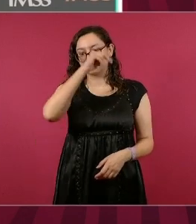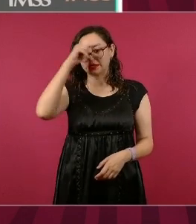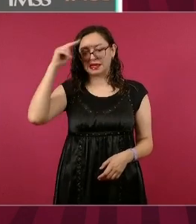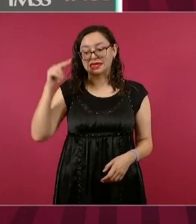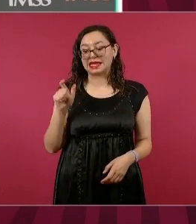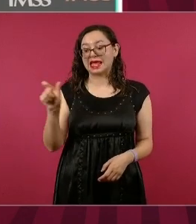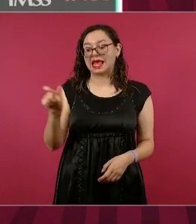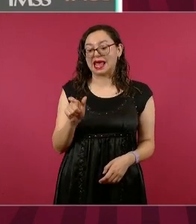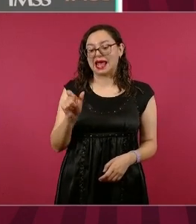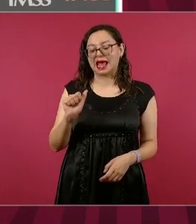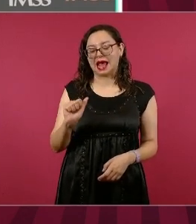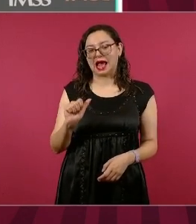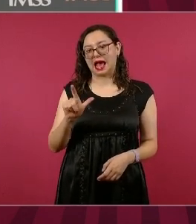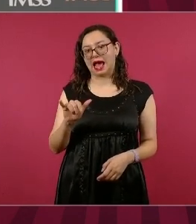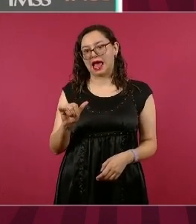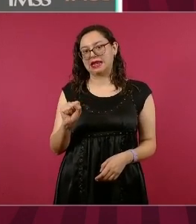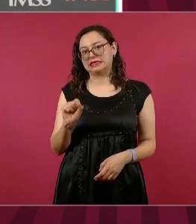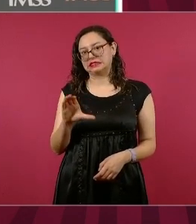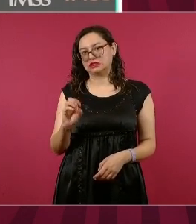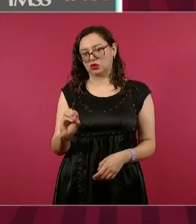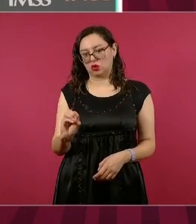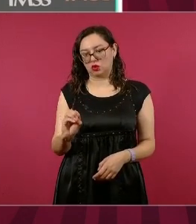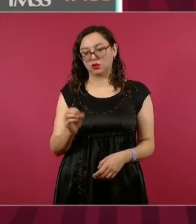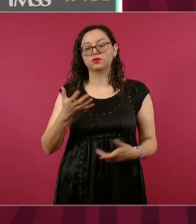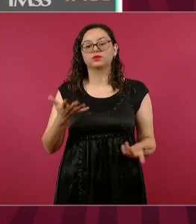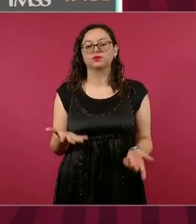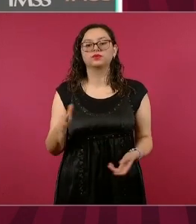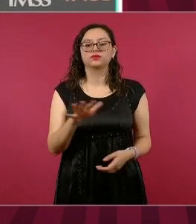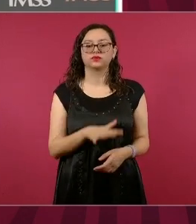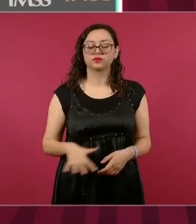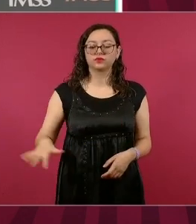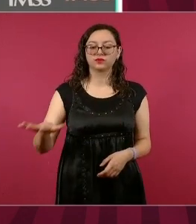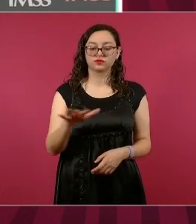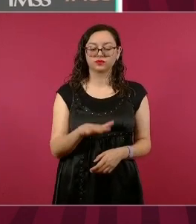un centro de salud con servicios ampliados. Presente también